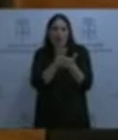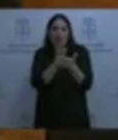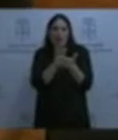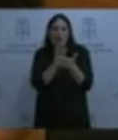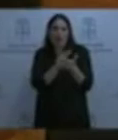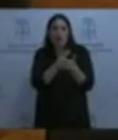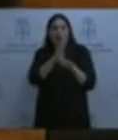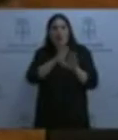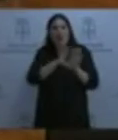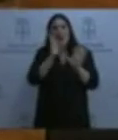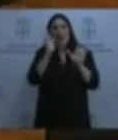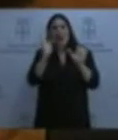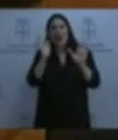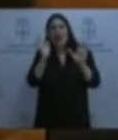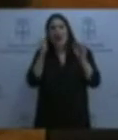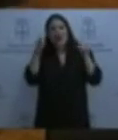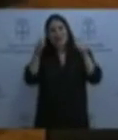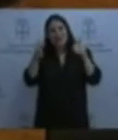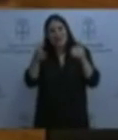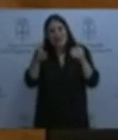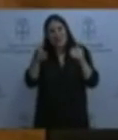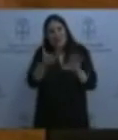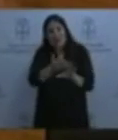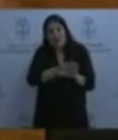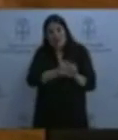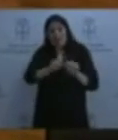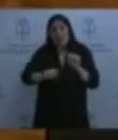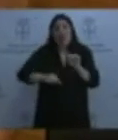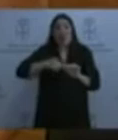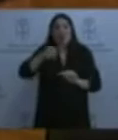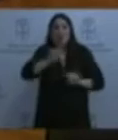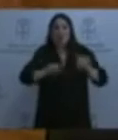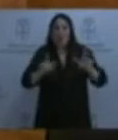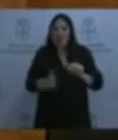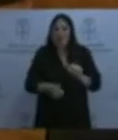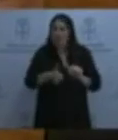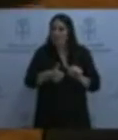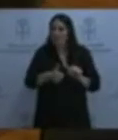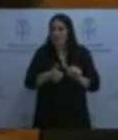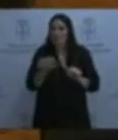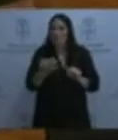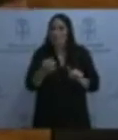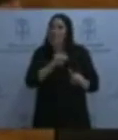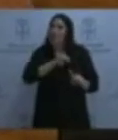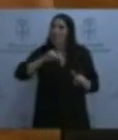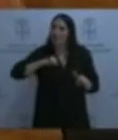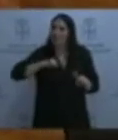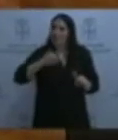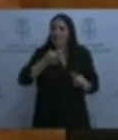para la asistencia previa a problemas más complejos que después se deriven, sino que tiene que tener autonomía y